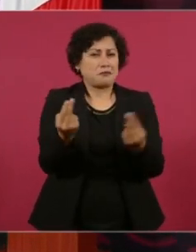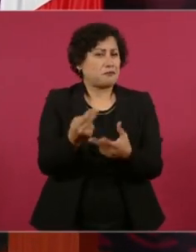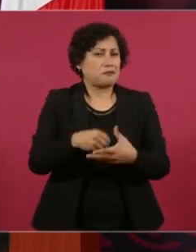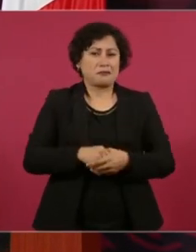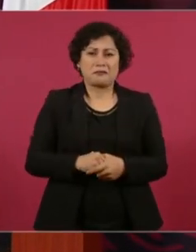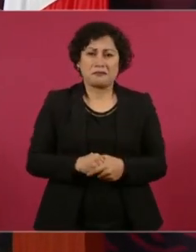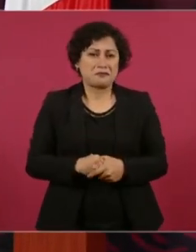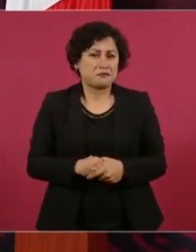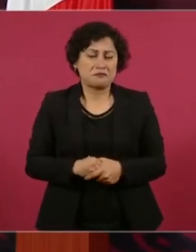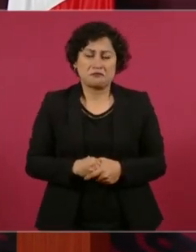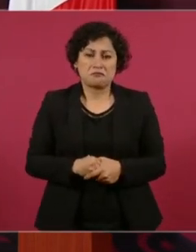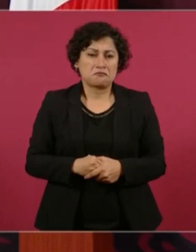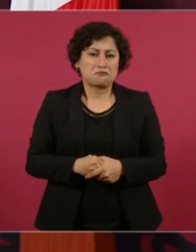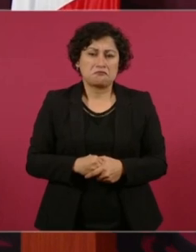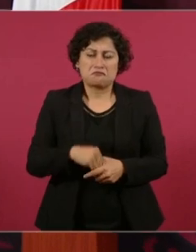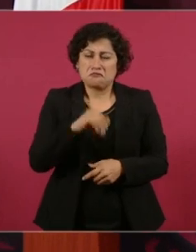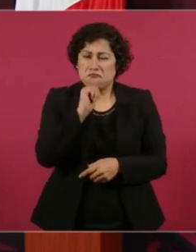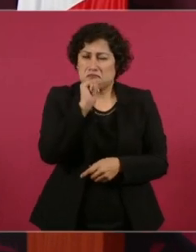Nada. La gente está